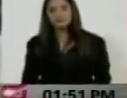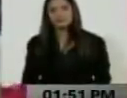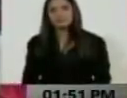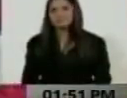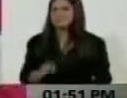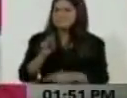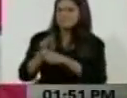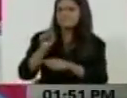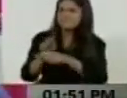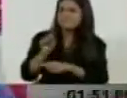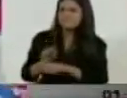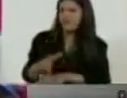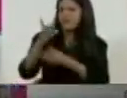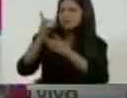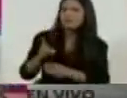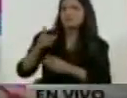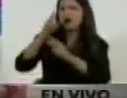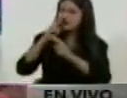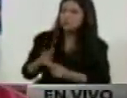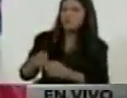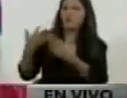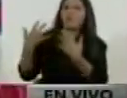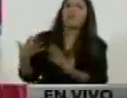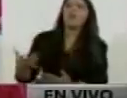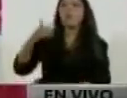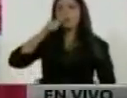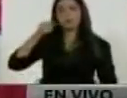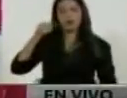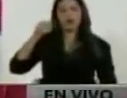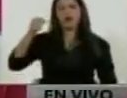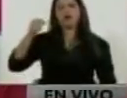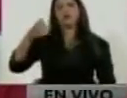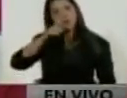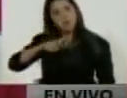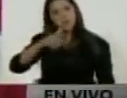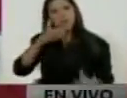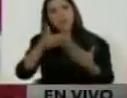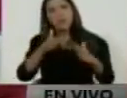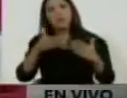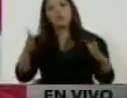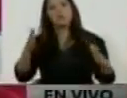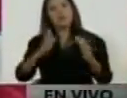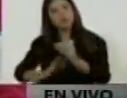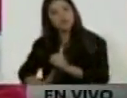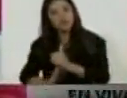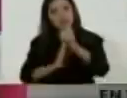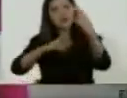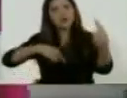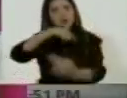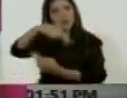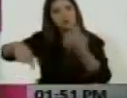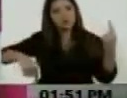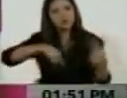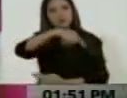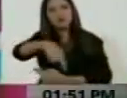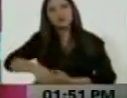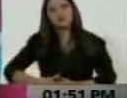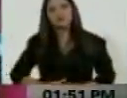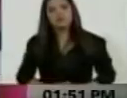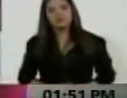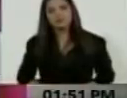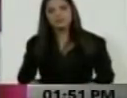ofendiendo la dignidad y la memoria histórica de un héroe popular, de un líder revolucionario.